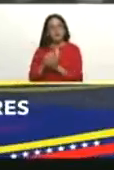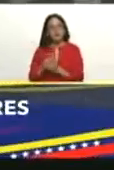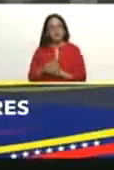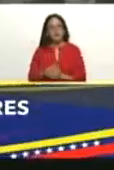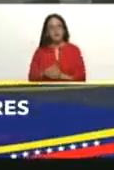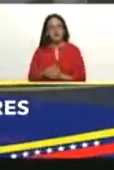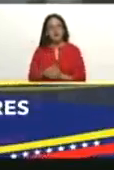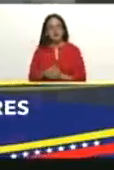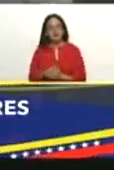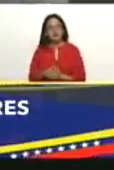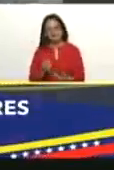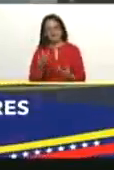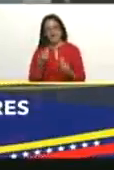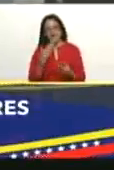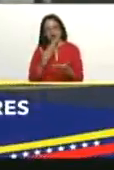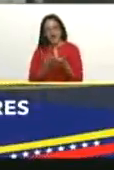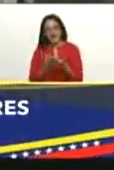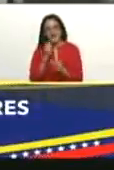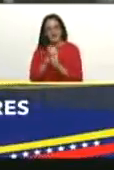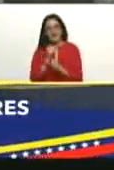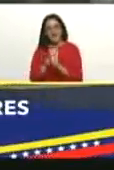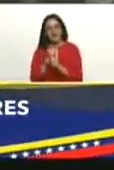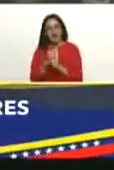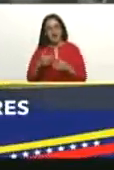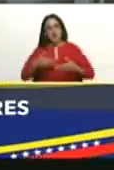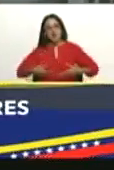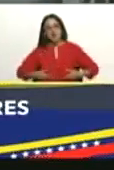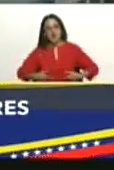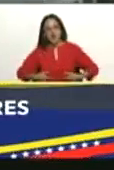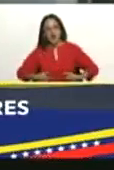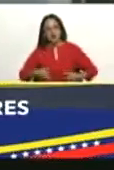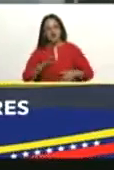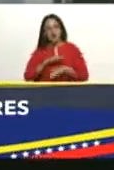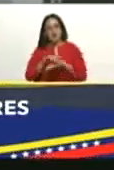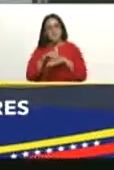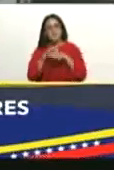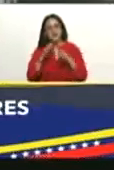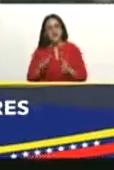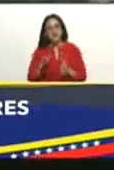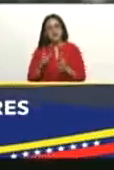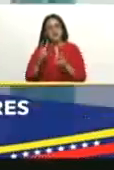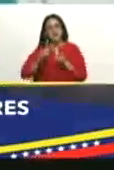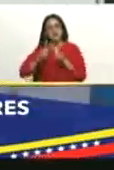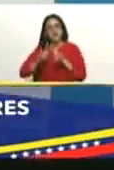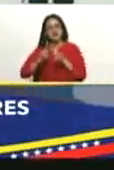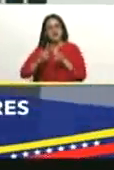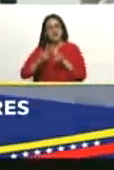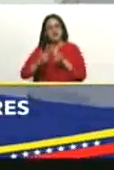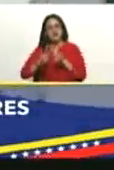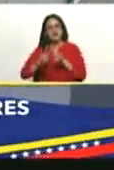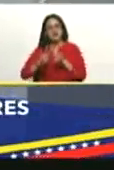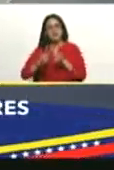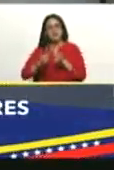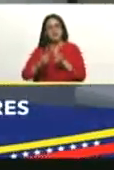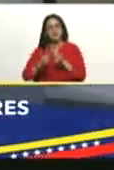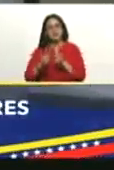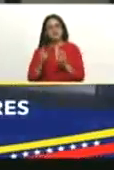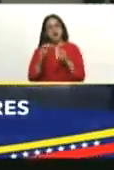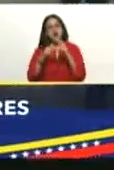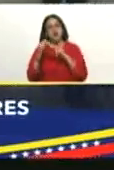familia y todos los que hacen posible este trabajo, con el esfuerzo también del ministro Ildemaro Villarruel, nosotros vamos a construir la